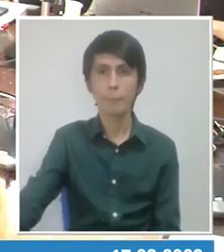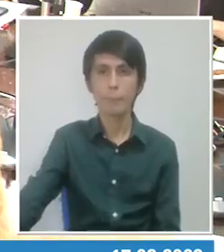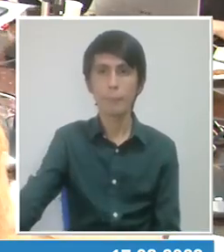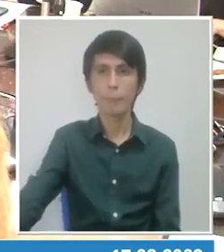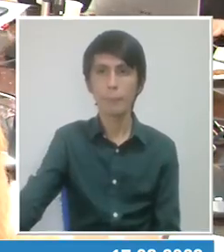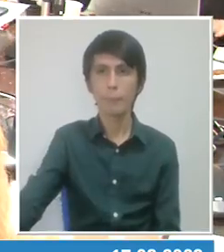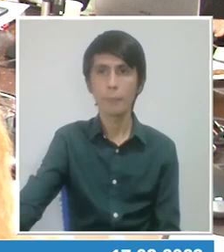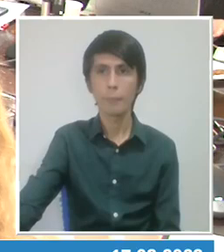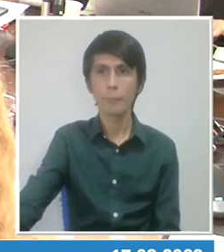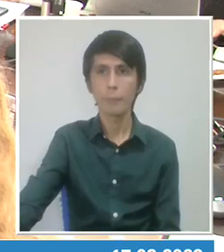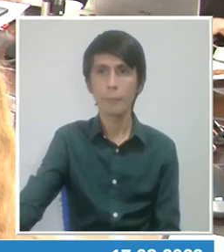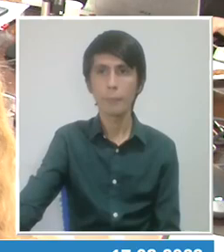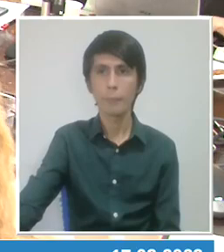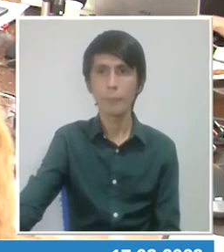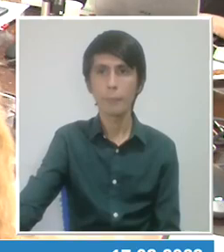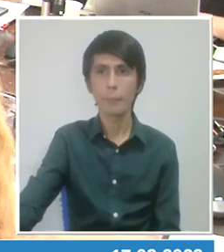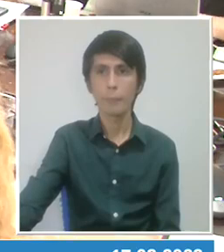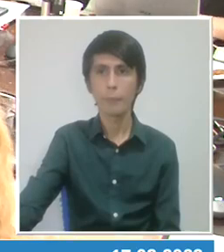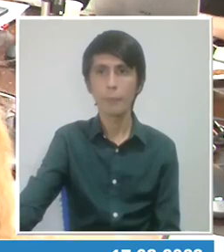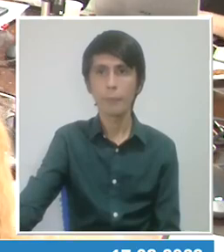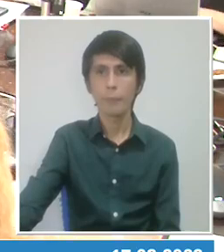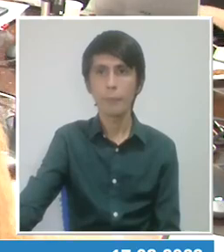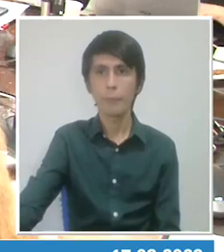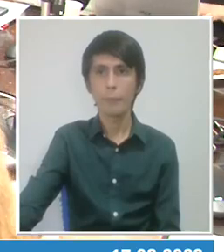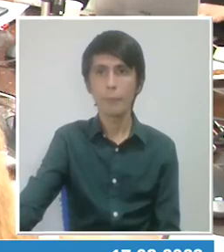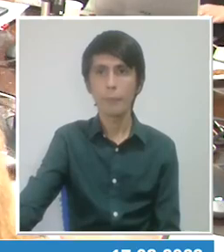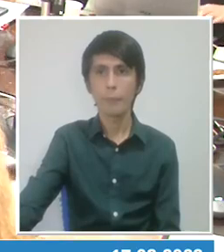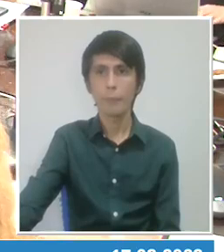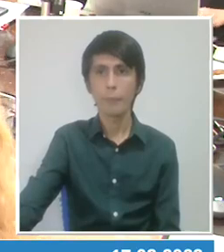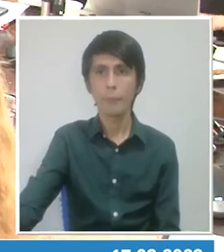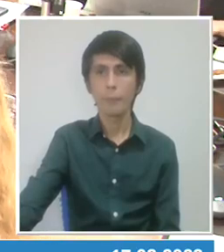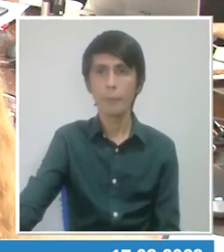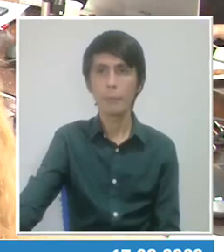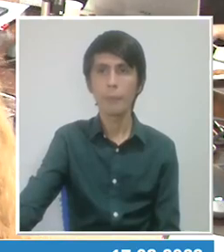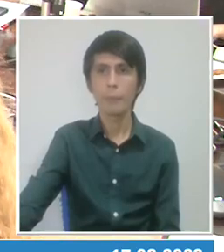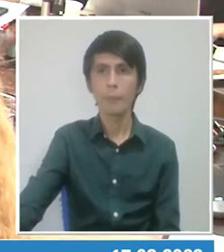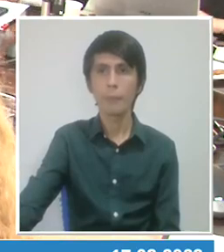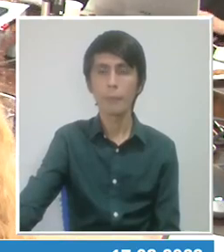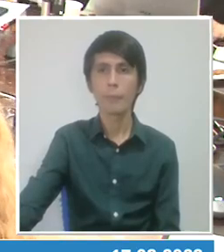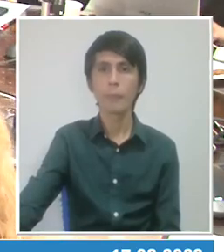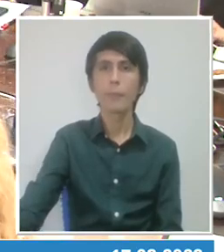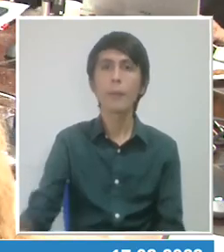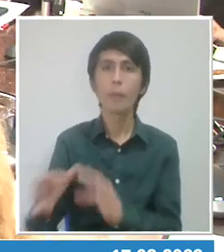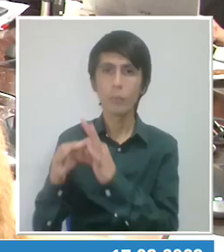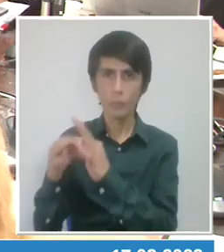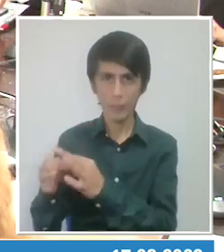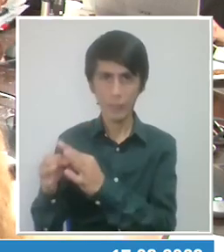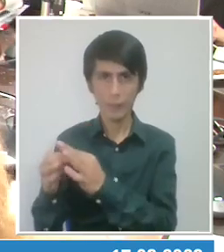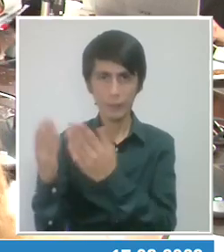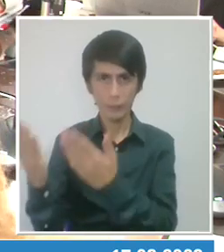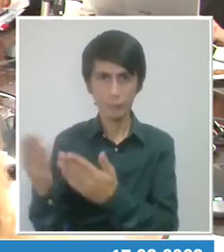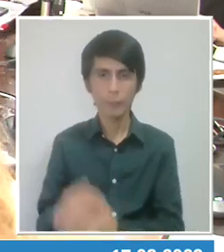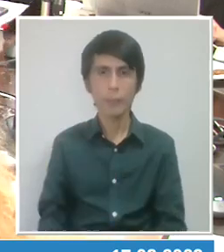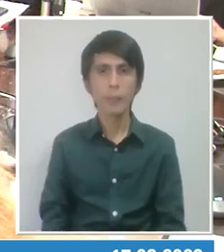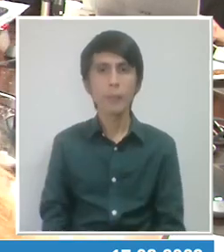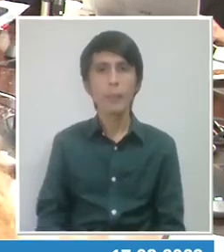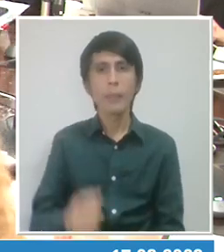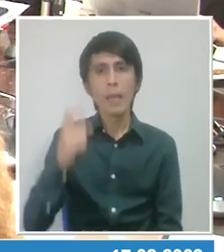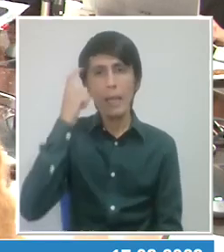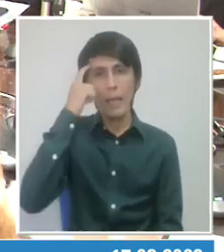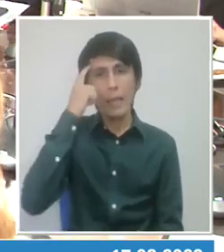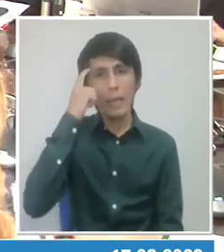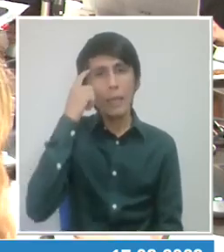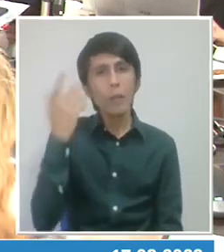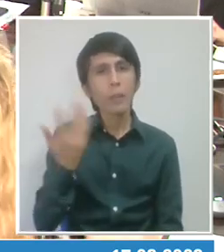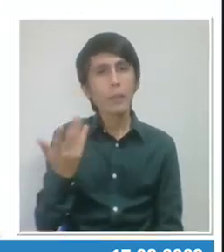Muchas gracias por su intermedio, señor presidente. Creo que la voy a